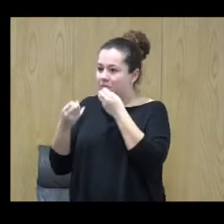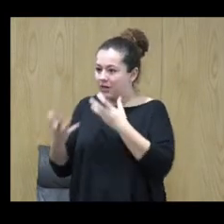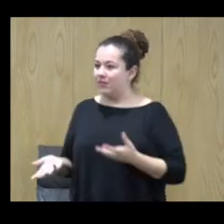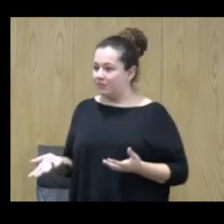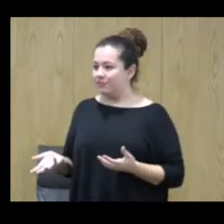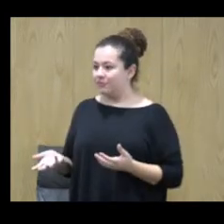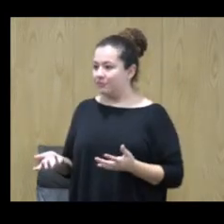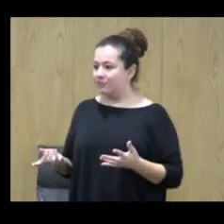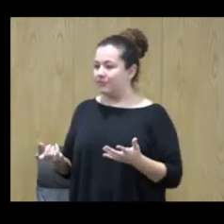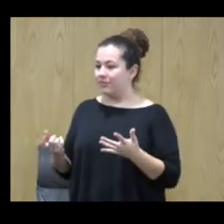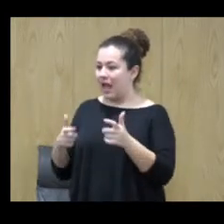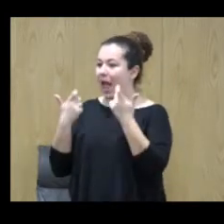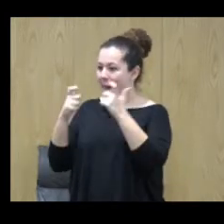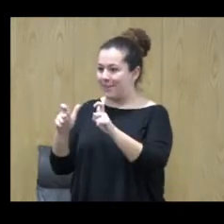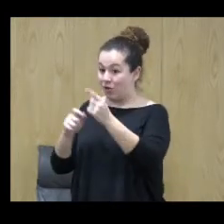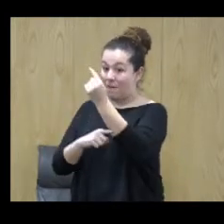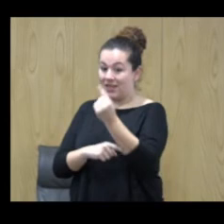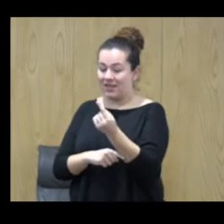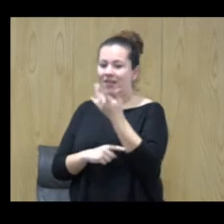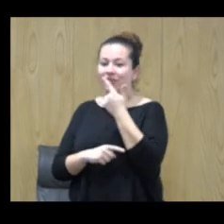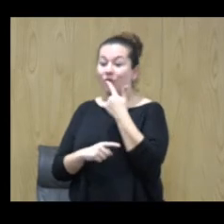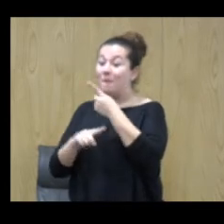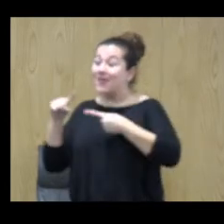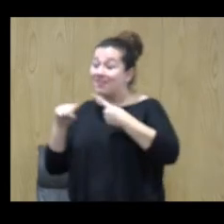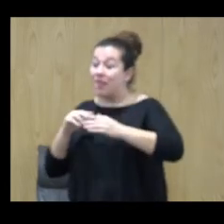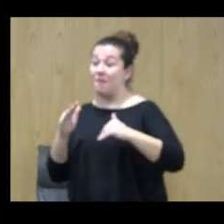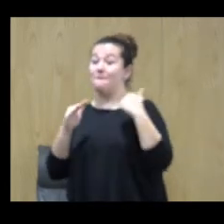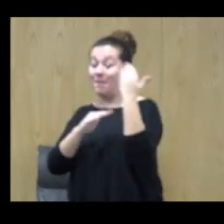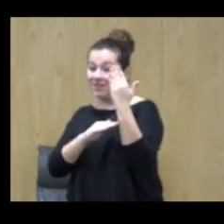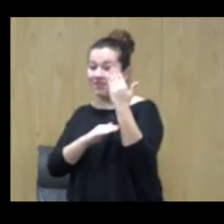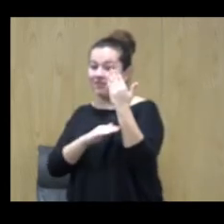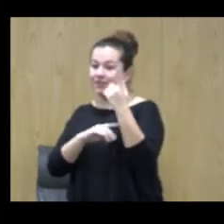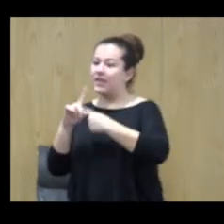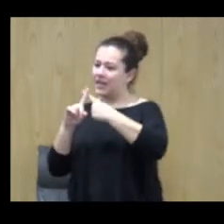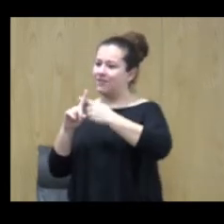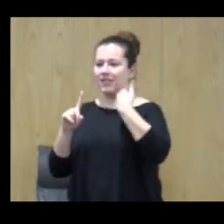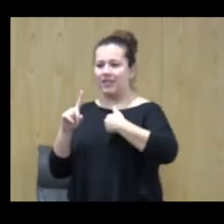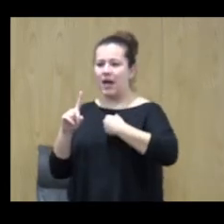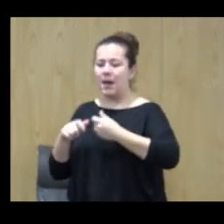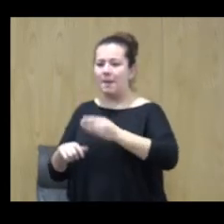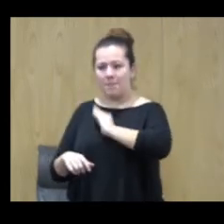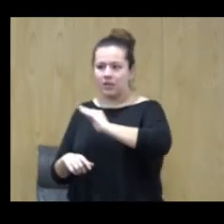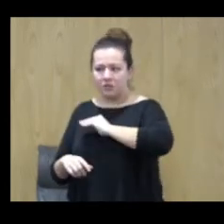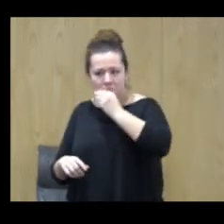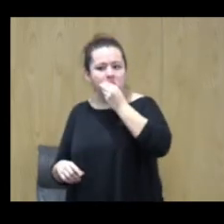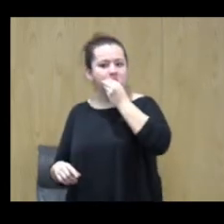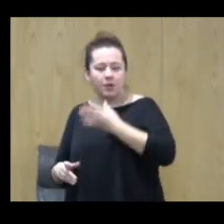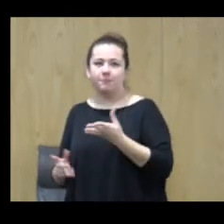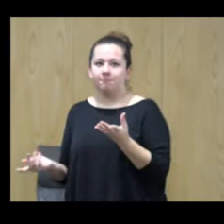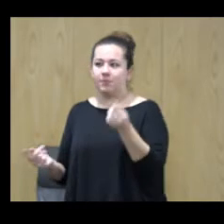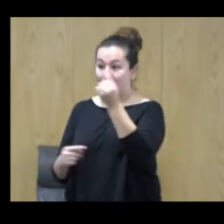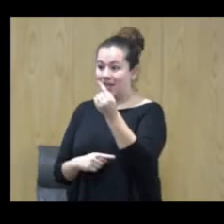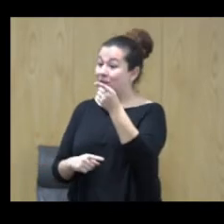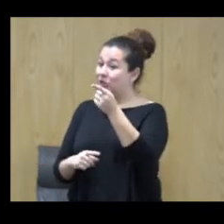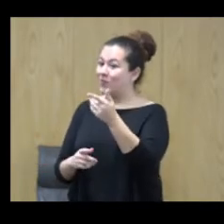ese ámbito. Es decir, que yo diría que más de la mitad de las personas ya tienen un nivel bastante aceptable con las viñetas. Esto nos da una pista